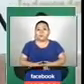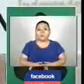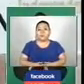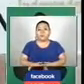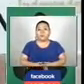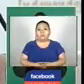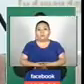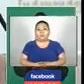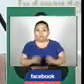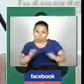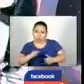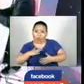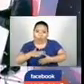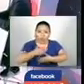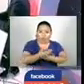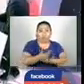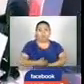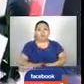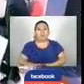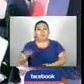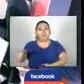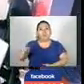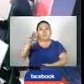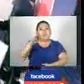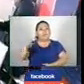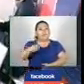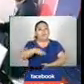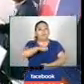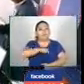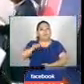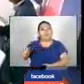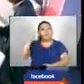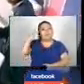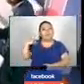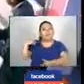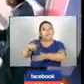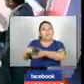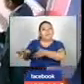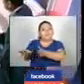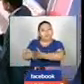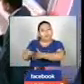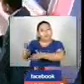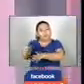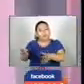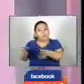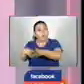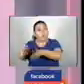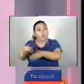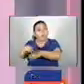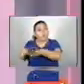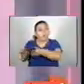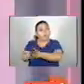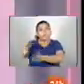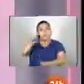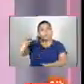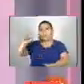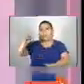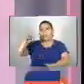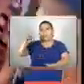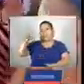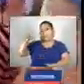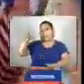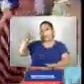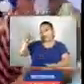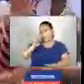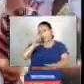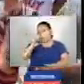con ayuda humanitaria. En España, la diputada y portavoz adjunta de Unidas Podemos en la Asamblea de Madrid, Alejandra Jacinto, llamó la